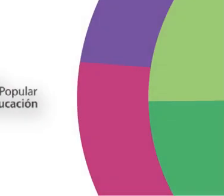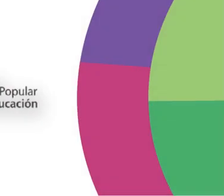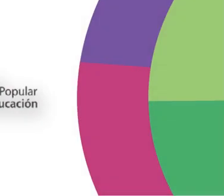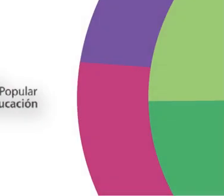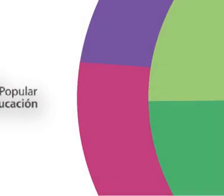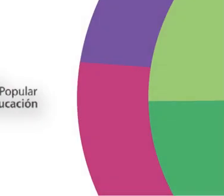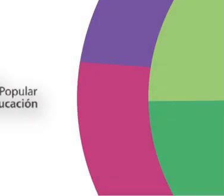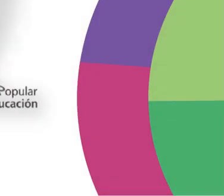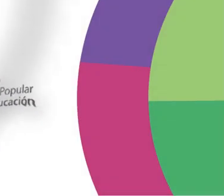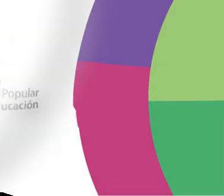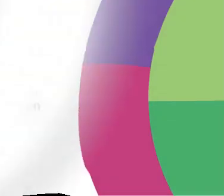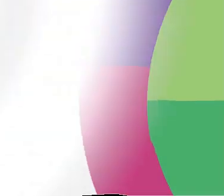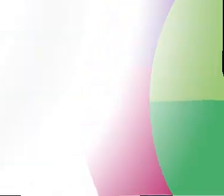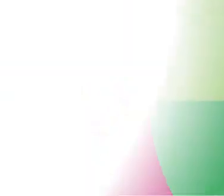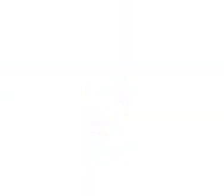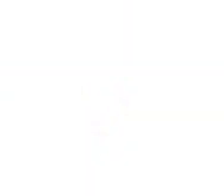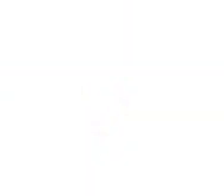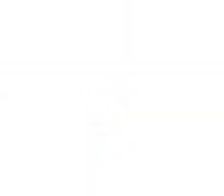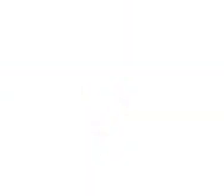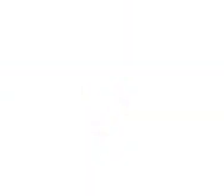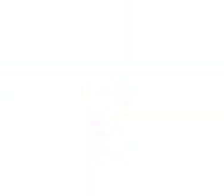rompecabezas an